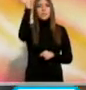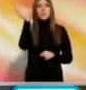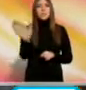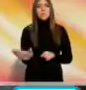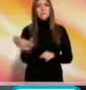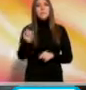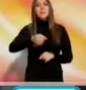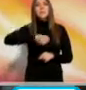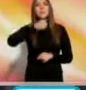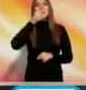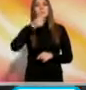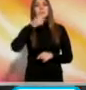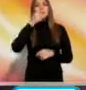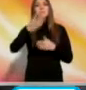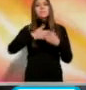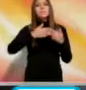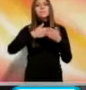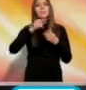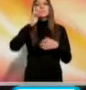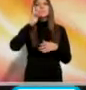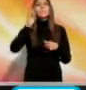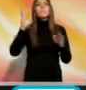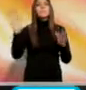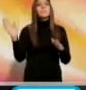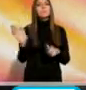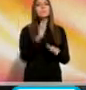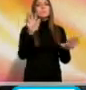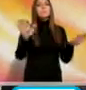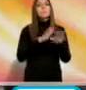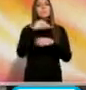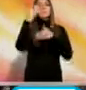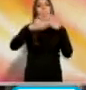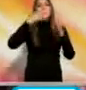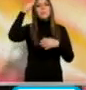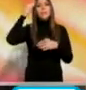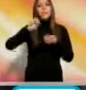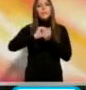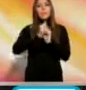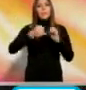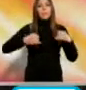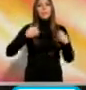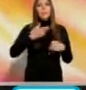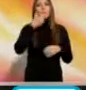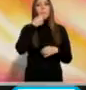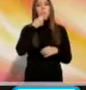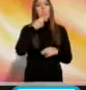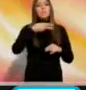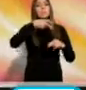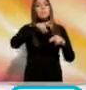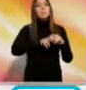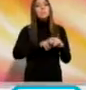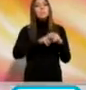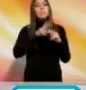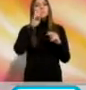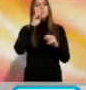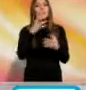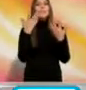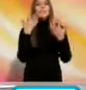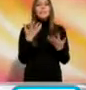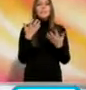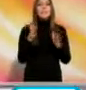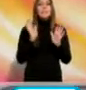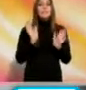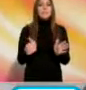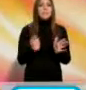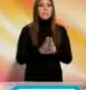que miran pasar la juventud. El hombre está sentado en fila con ellos. Los deseos son